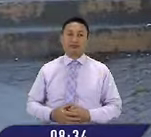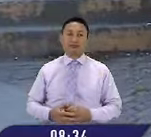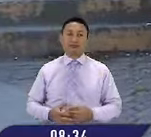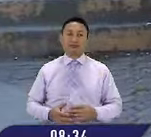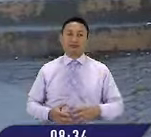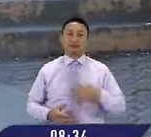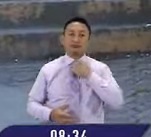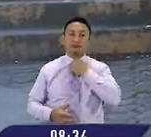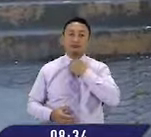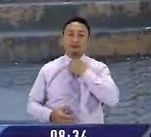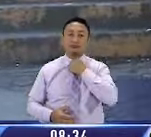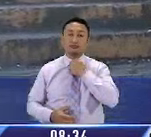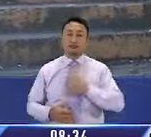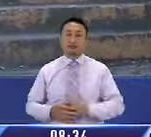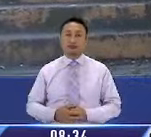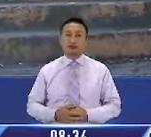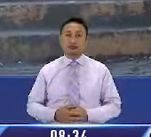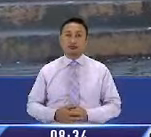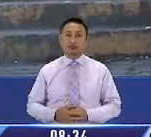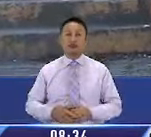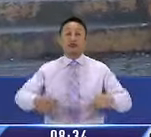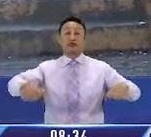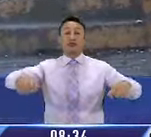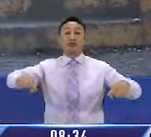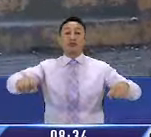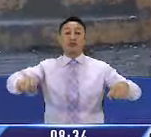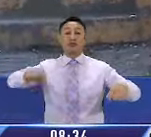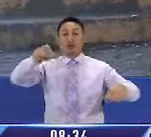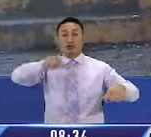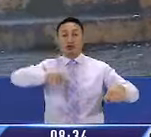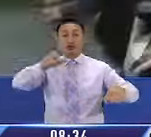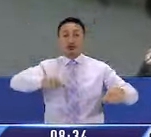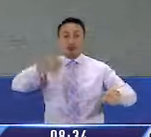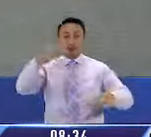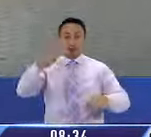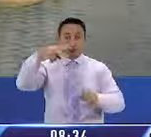La regulación sobre el control de la circulación de motocicletas en el Distrito